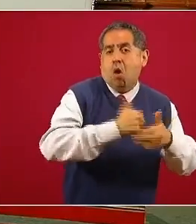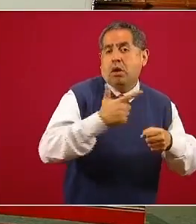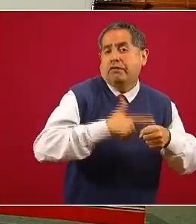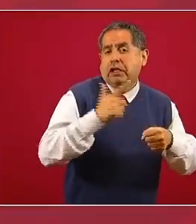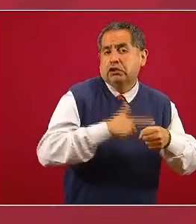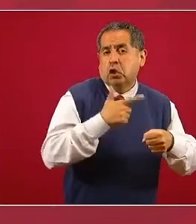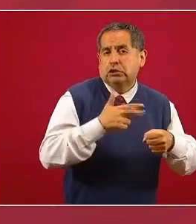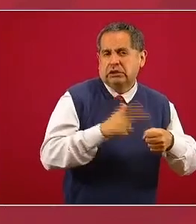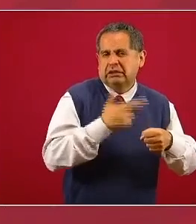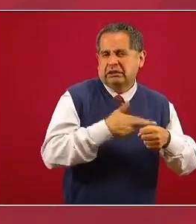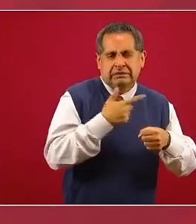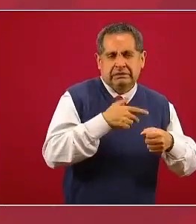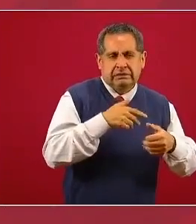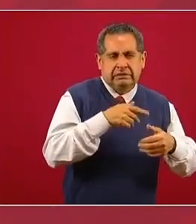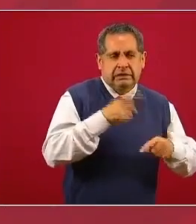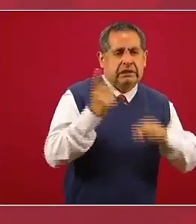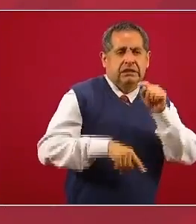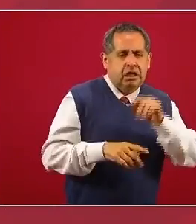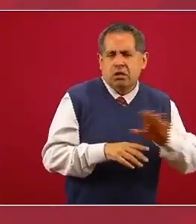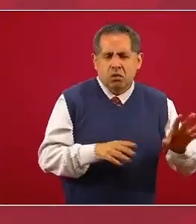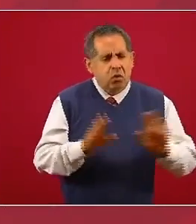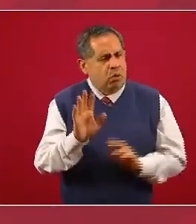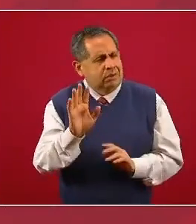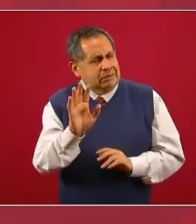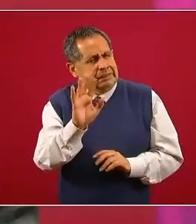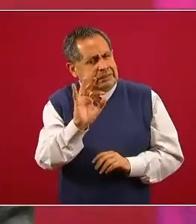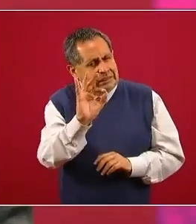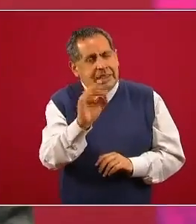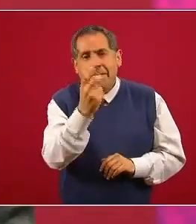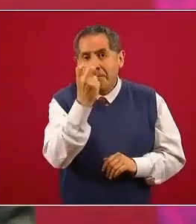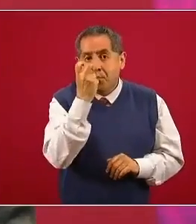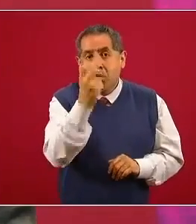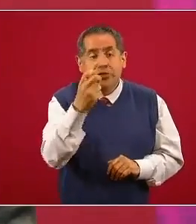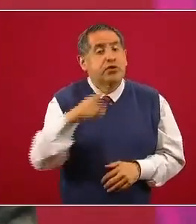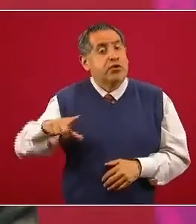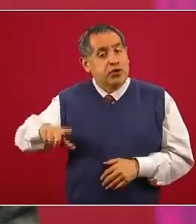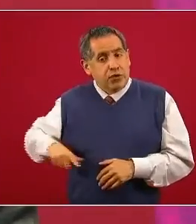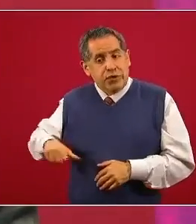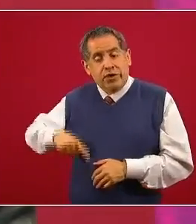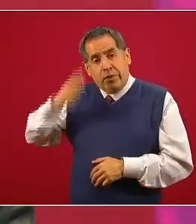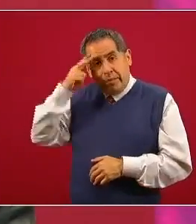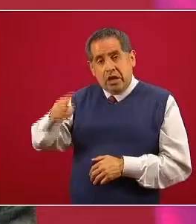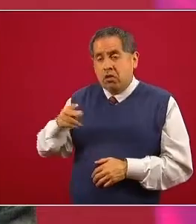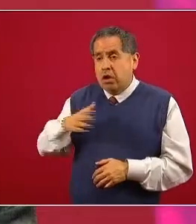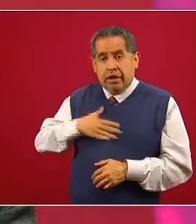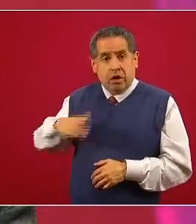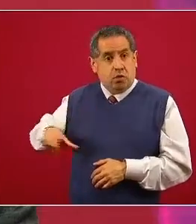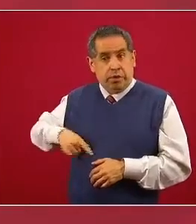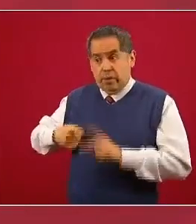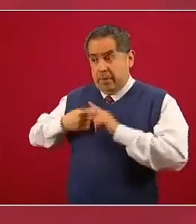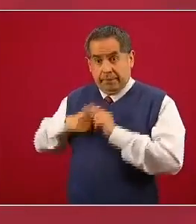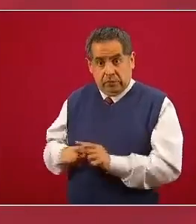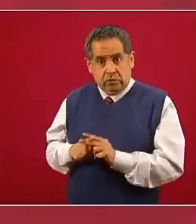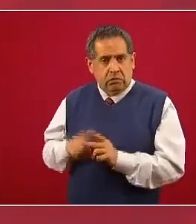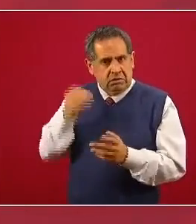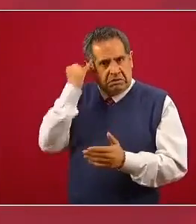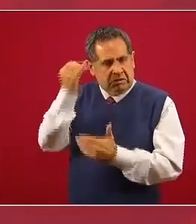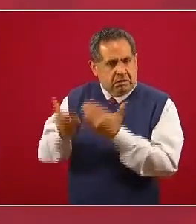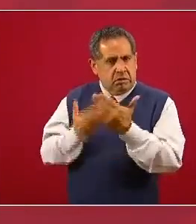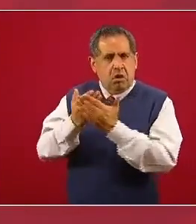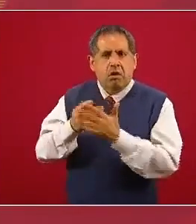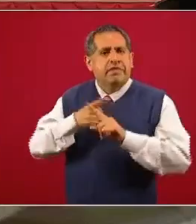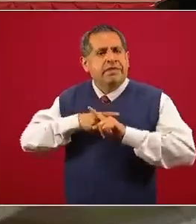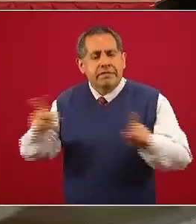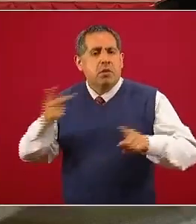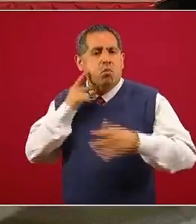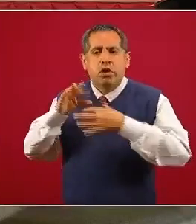refrescos. Definitivamente, es por eso que el gobierno de México, desde que inició el gobierno, ha planteado una